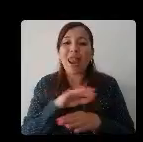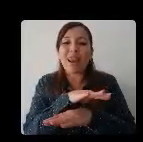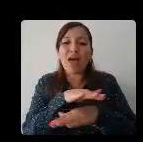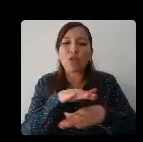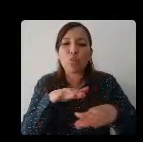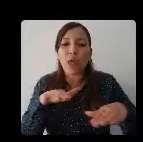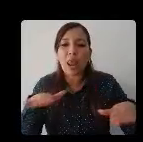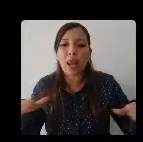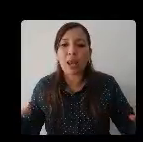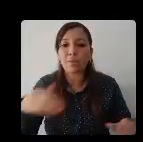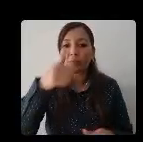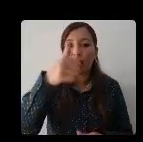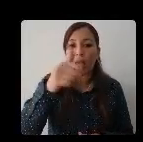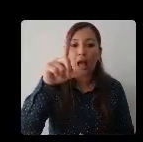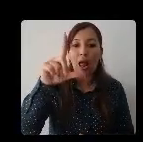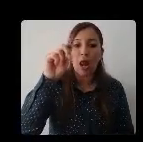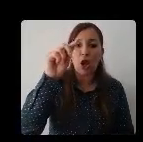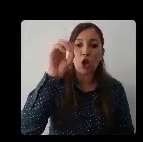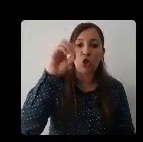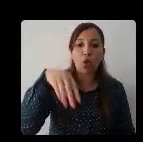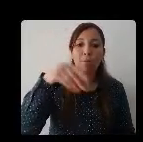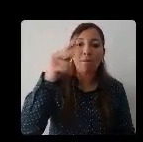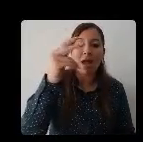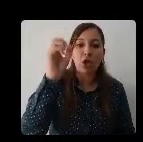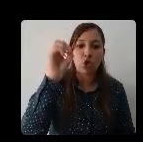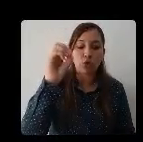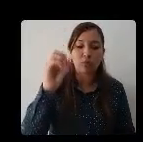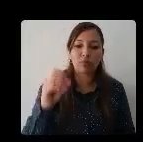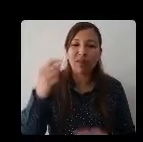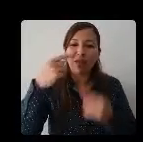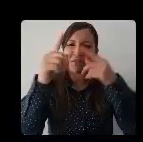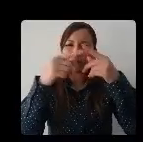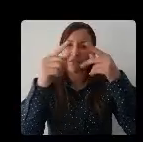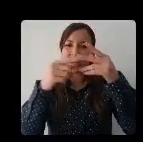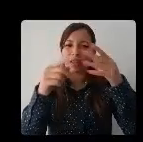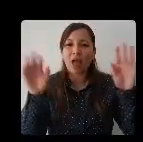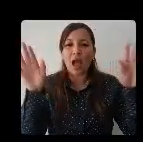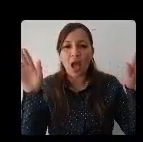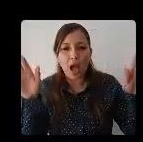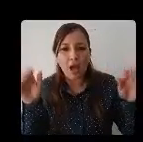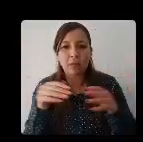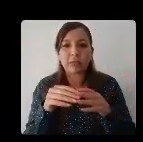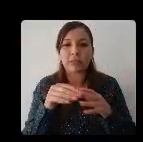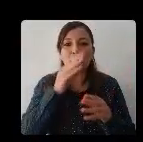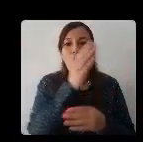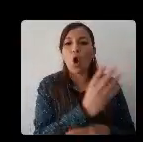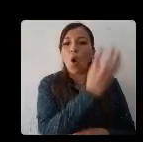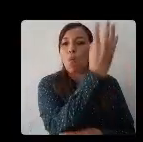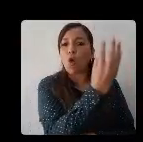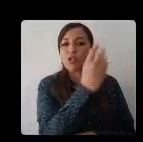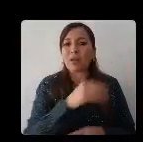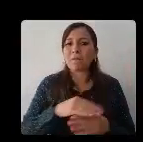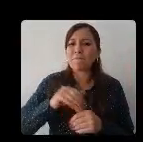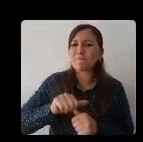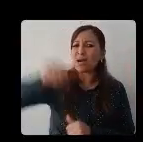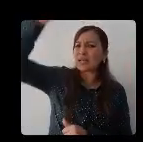hecho incluso es el bosque inundable más alto de nuestro país. Sí, así es, el mundo, el pantano más alto de